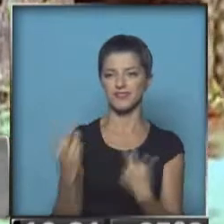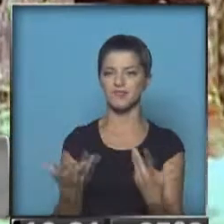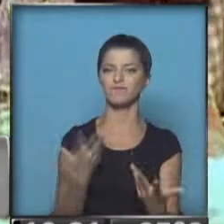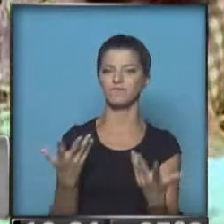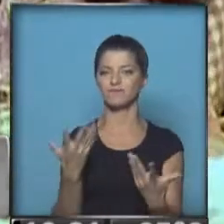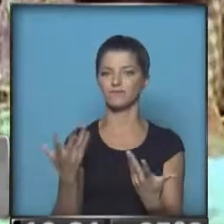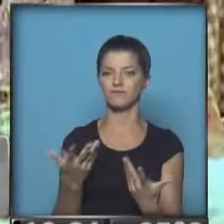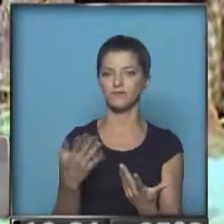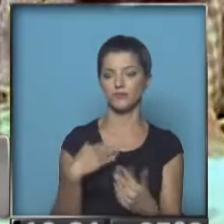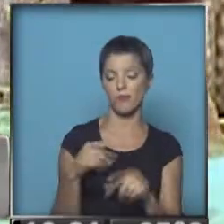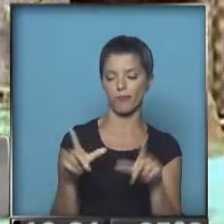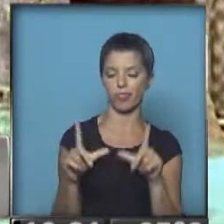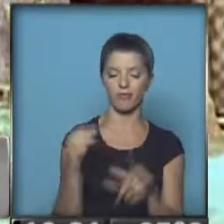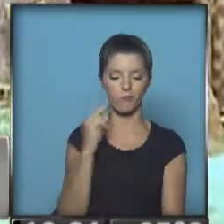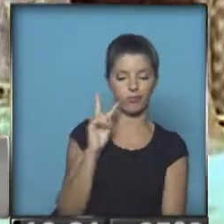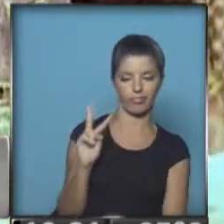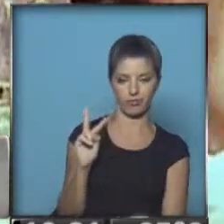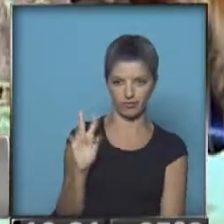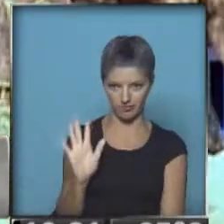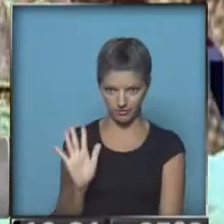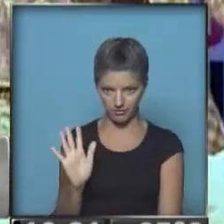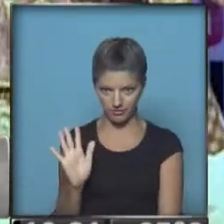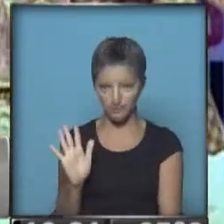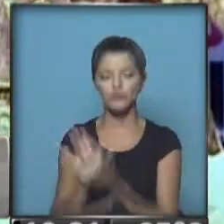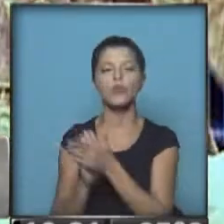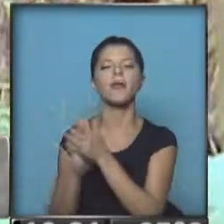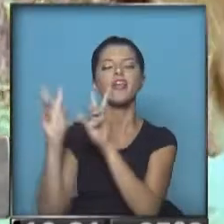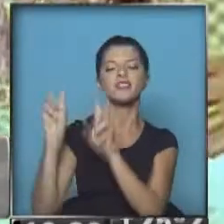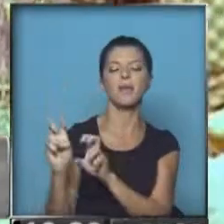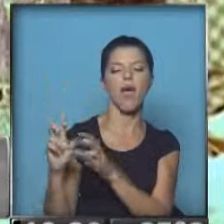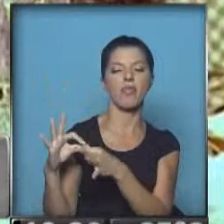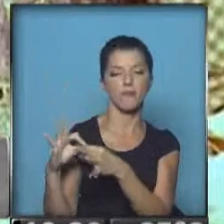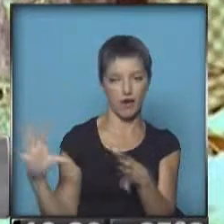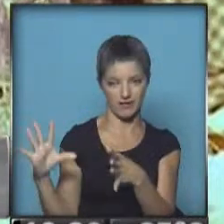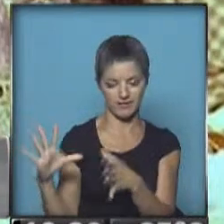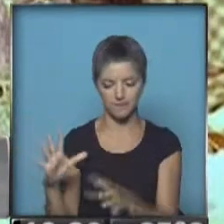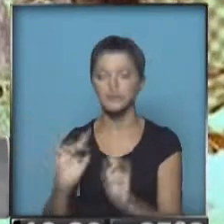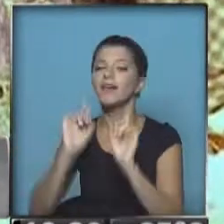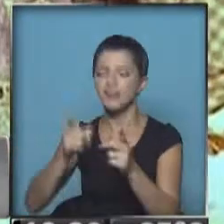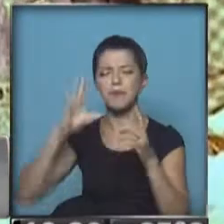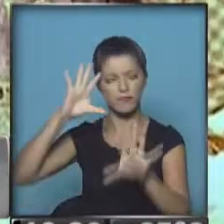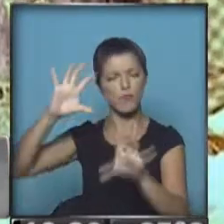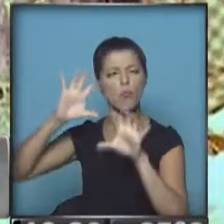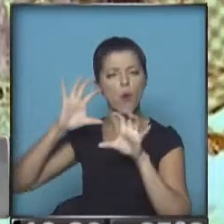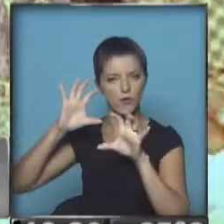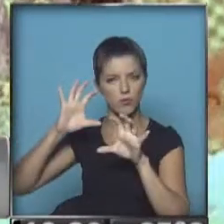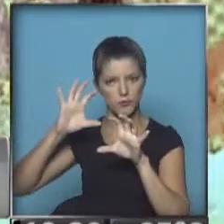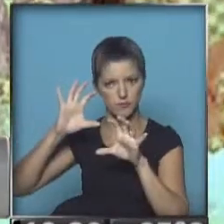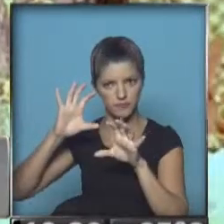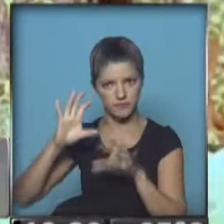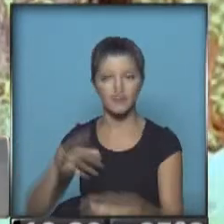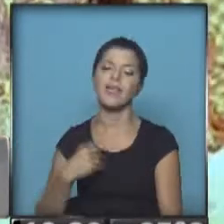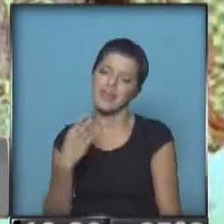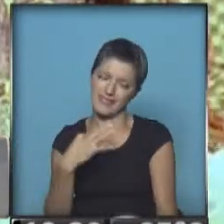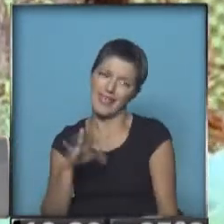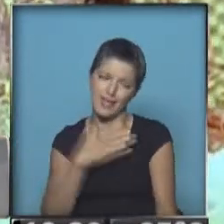con cierto dejo de sorna e ironía el tema de las democracias. Yo recuerdo también, y déjenme recordar